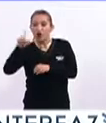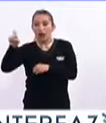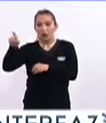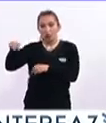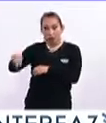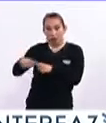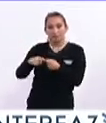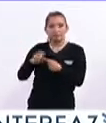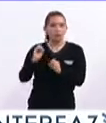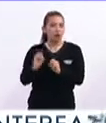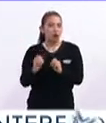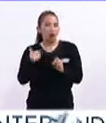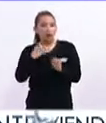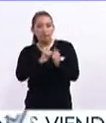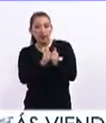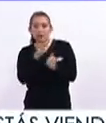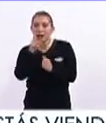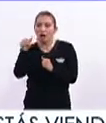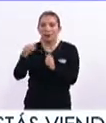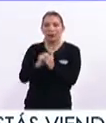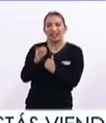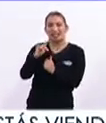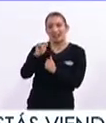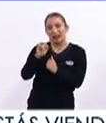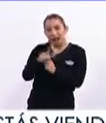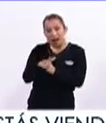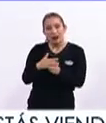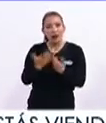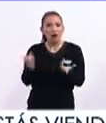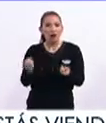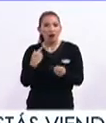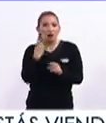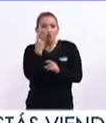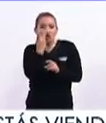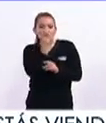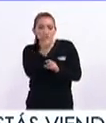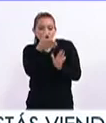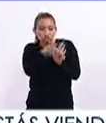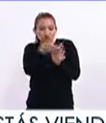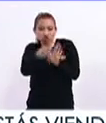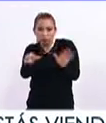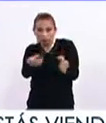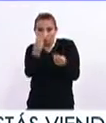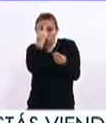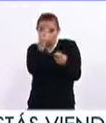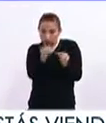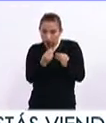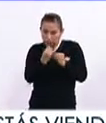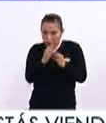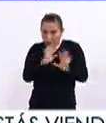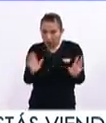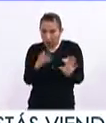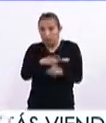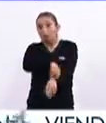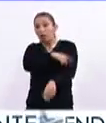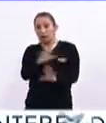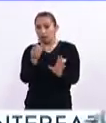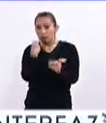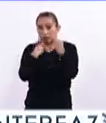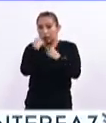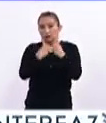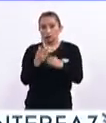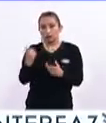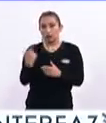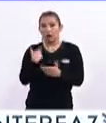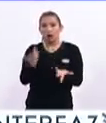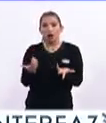agua, cambiar el pan por pan integral y solamente ingerir un par de rebanadas al día, etcétera, ¿no? Y así sucesivamente. La